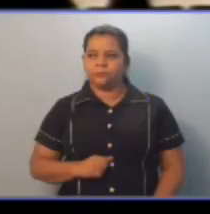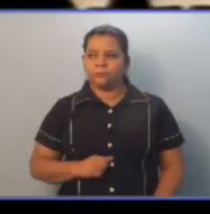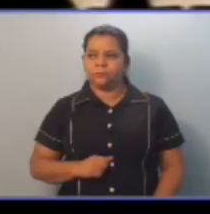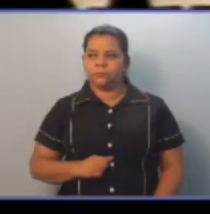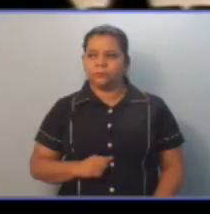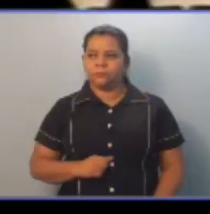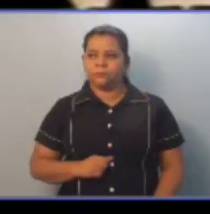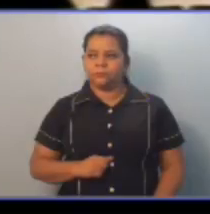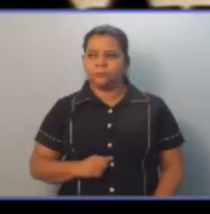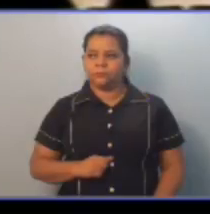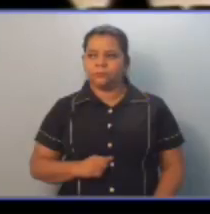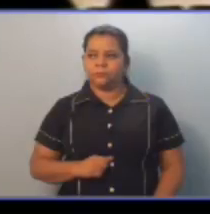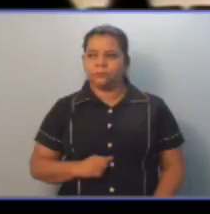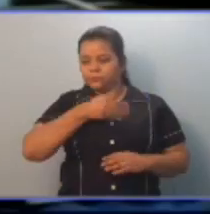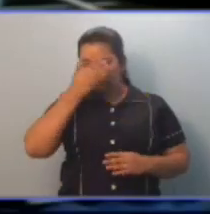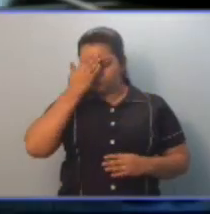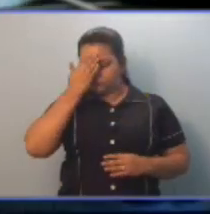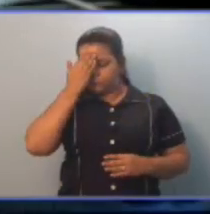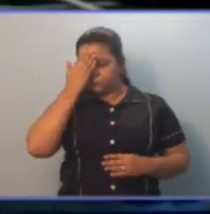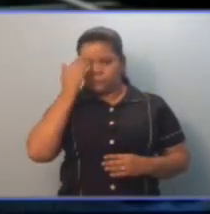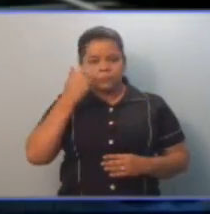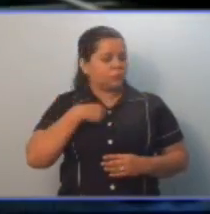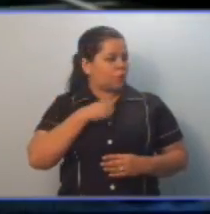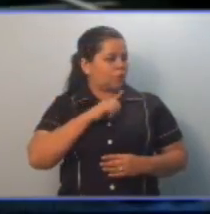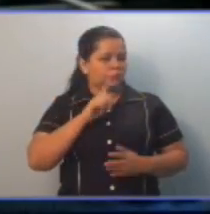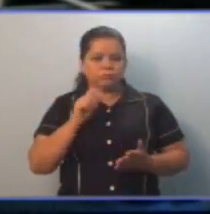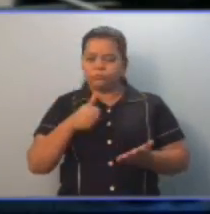Con la salvedad que no soy abogado,